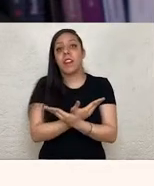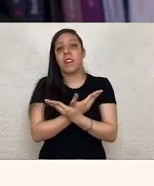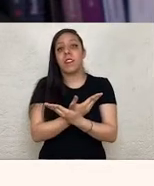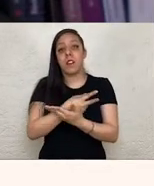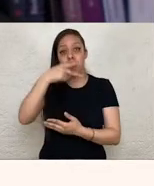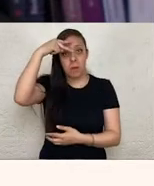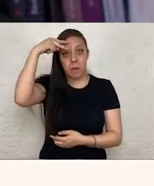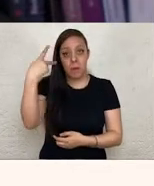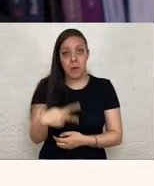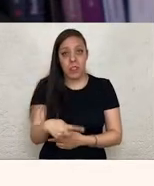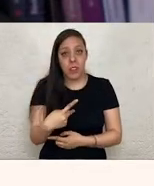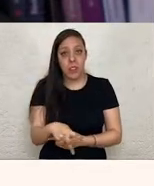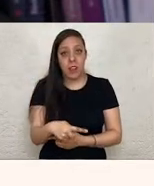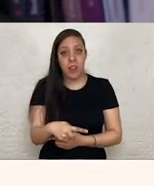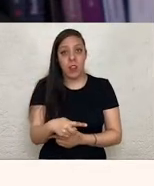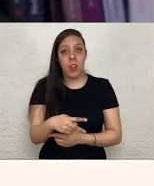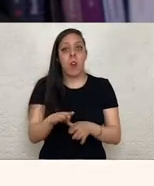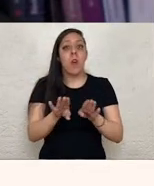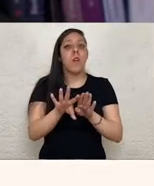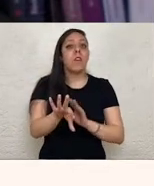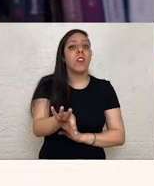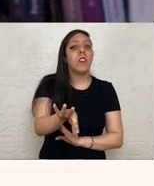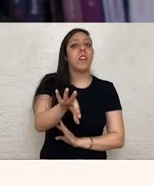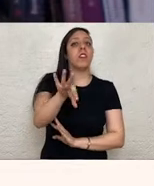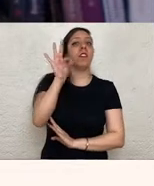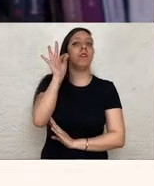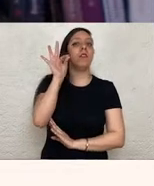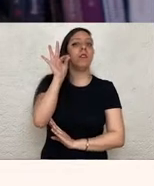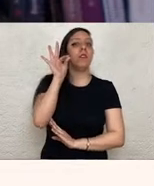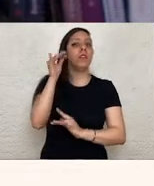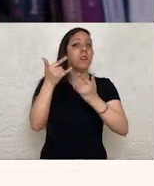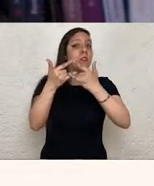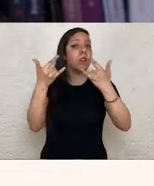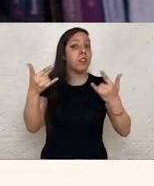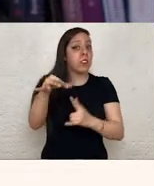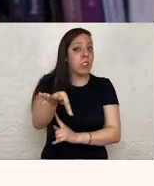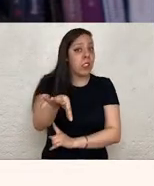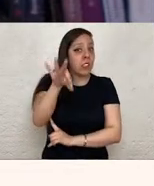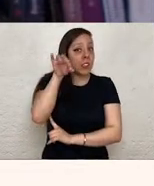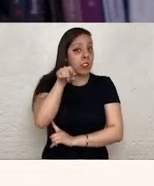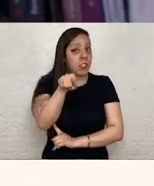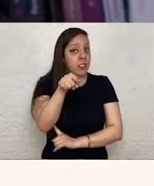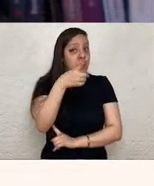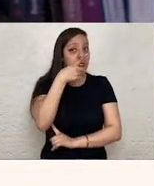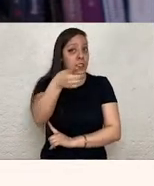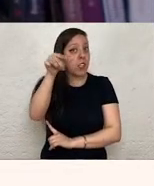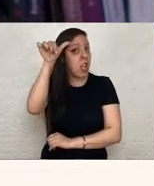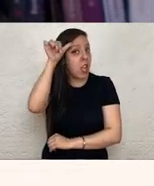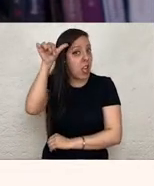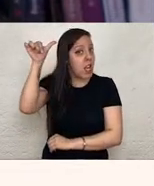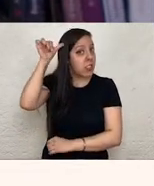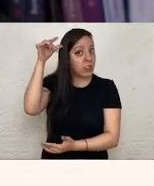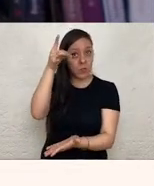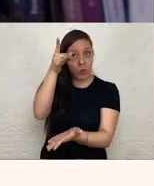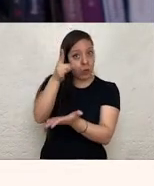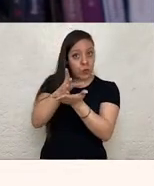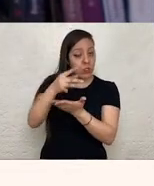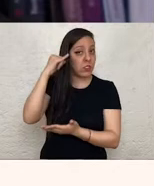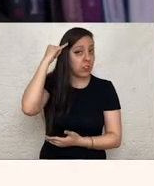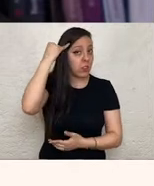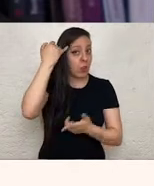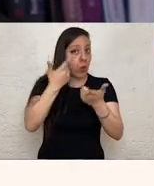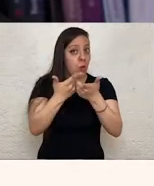mexicana, que es un mito selectivo, que es un mito que dice los indígenas solo eran los